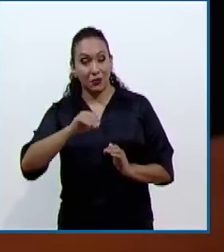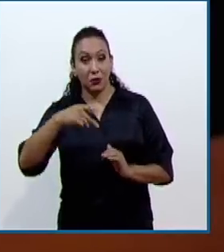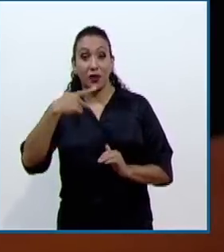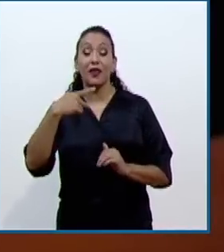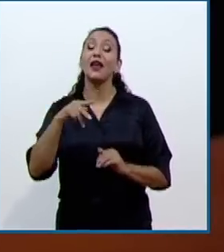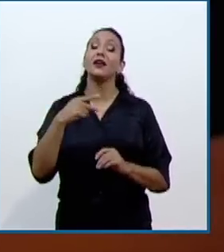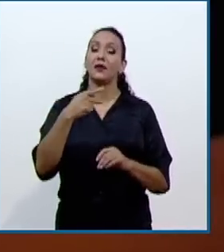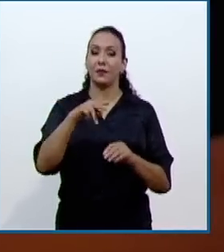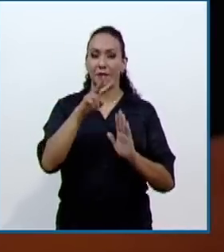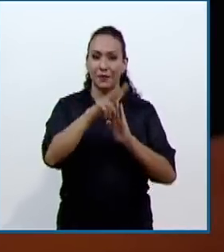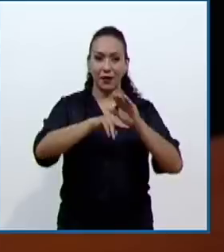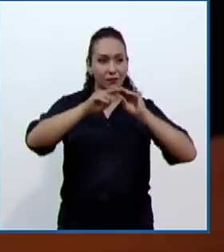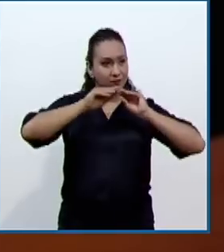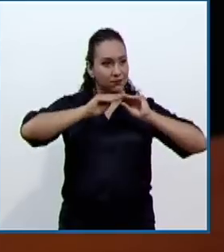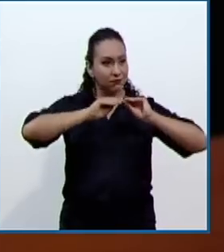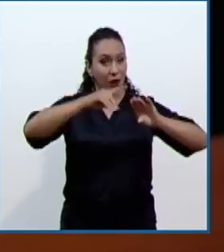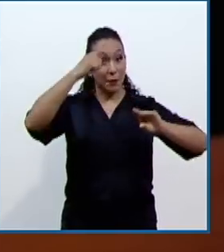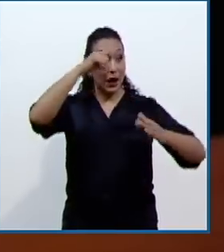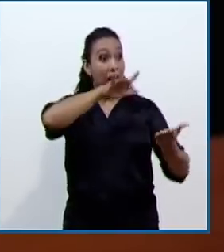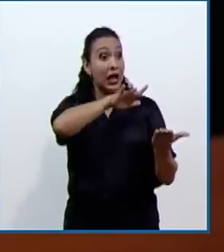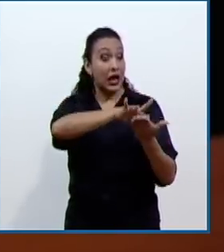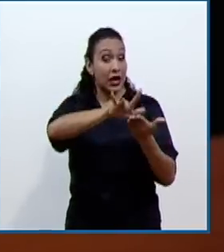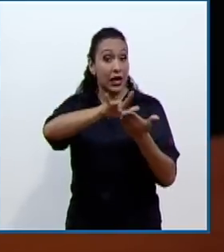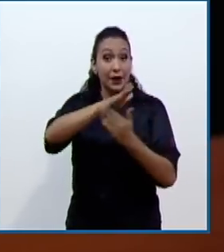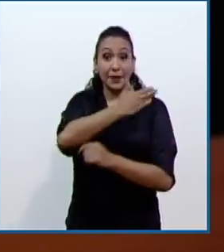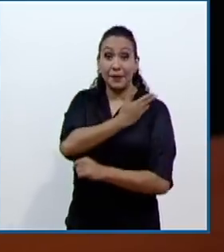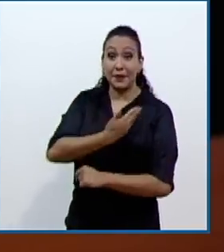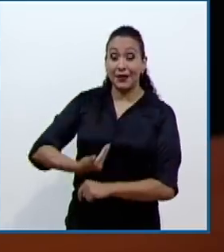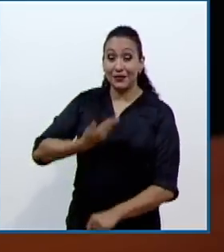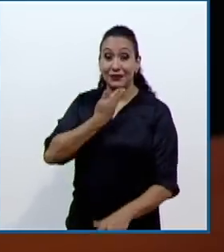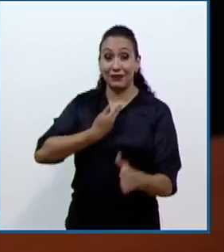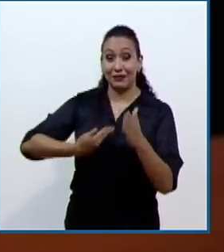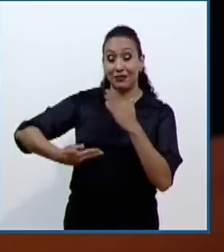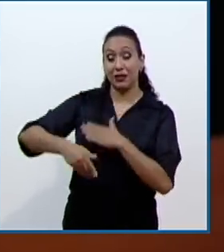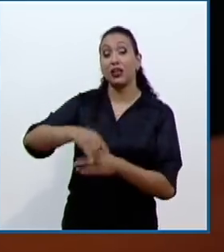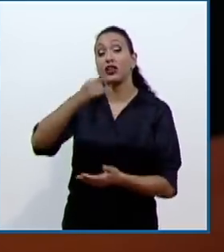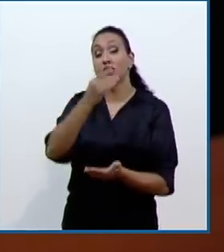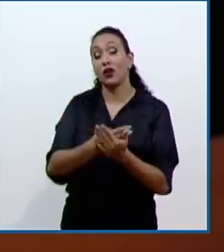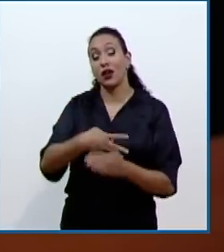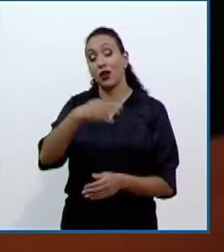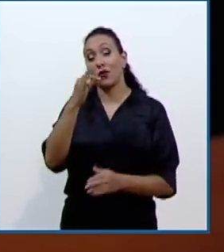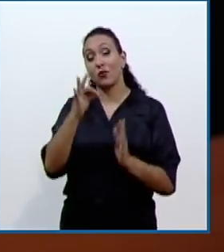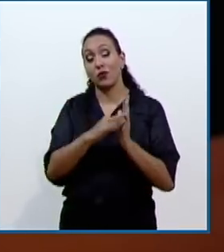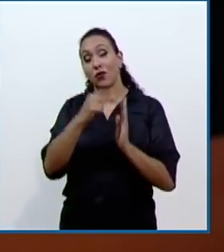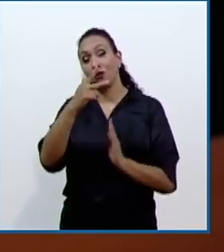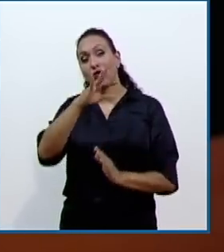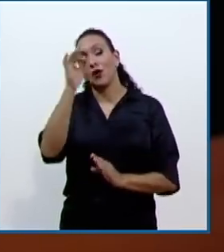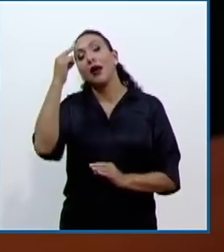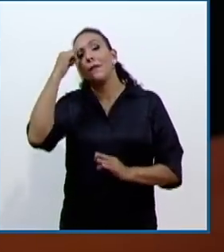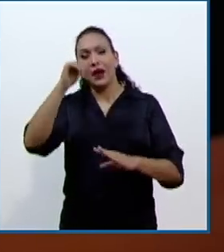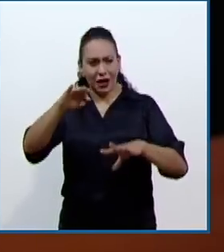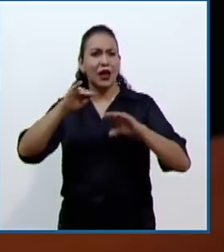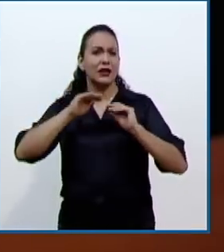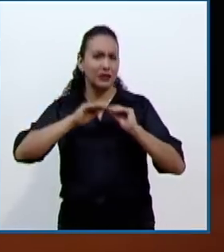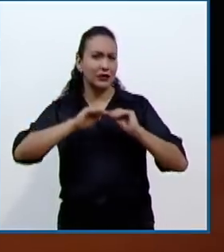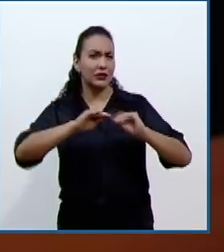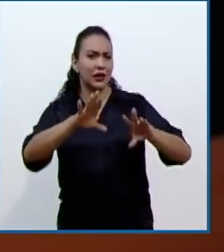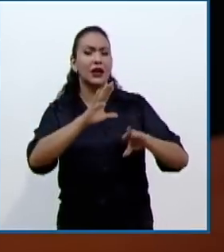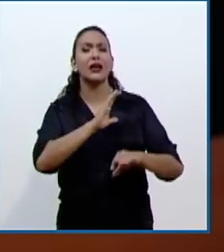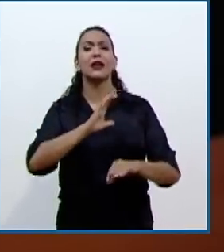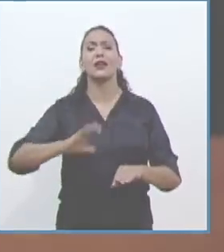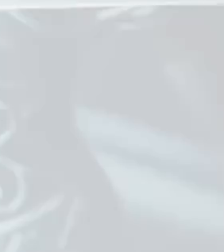promocionar la elección presidencial y solo el 14.88% para difundir las candidaturas